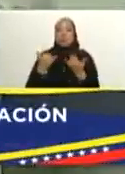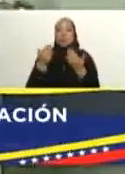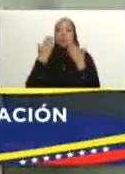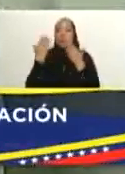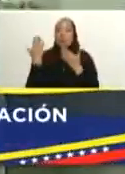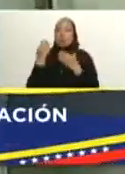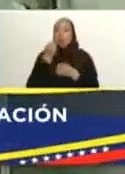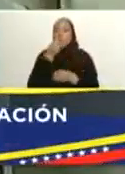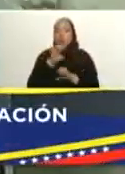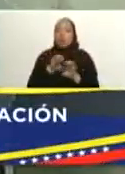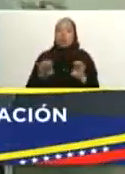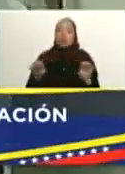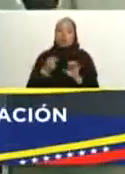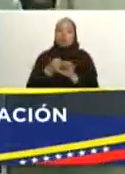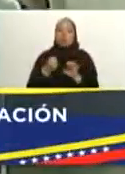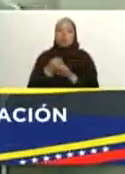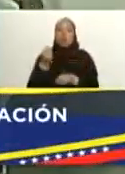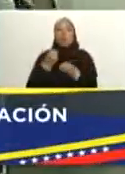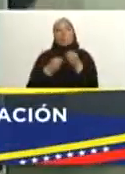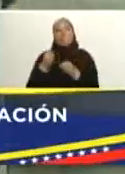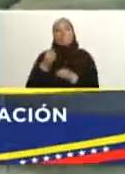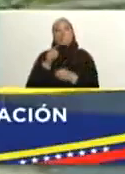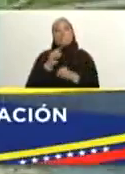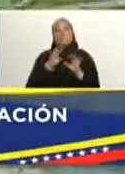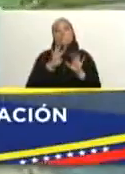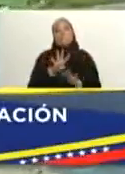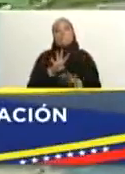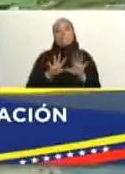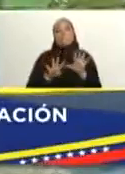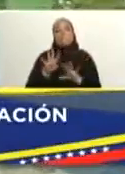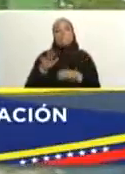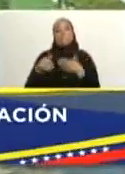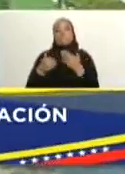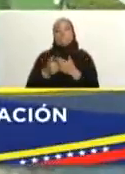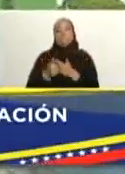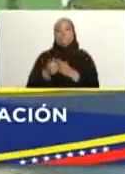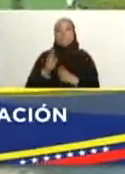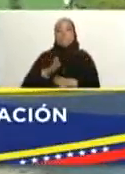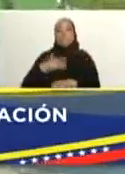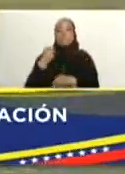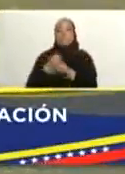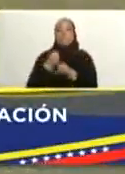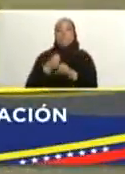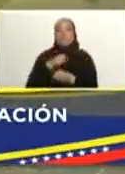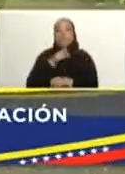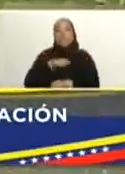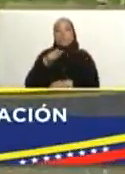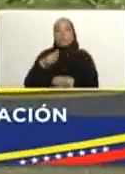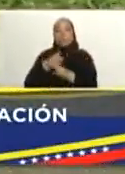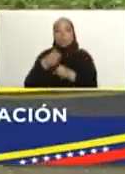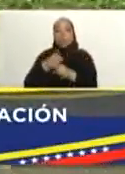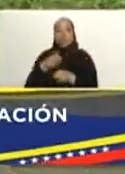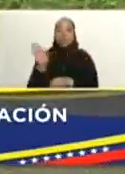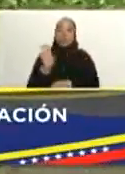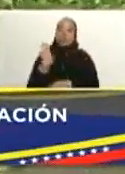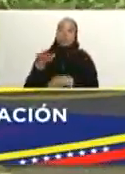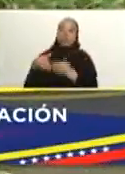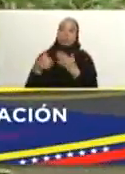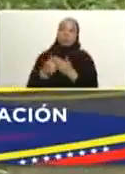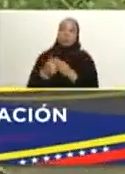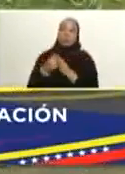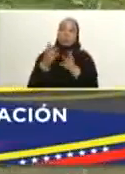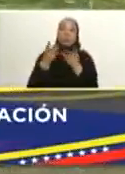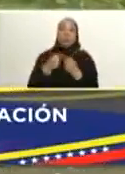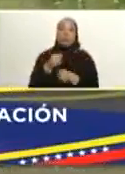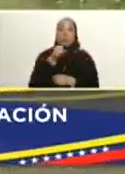pues calidad educativa a un máximo de 900 y tantas matrículas y por supuesto a todo el personal que en él elabora, una calidad